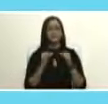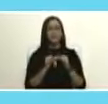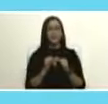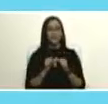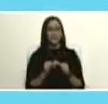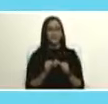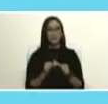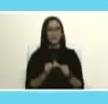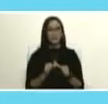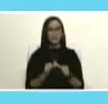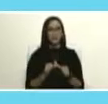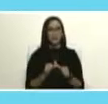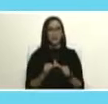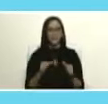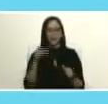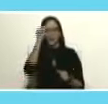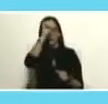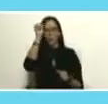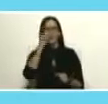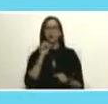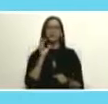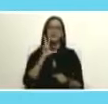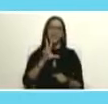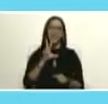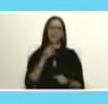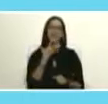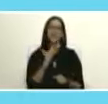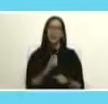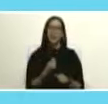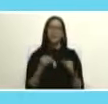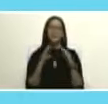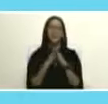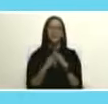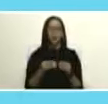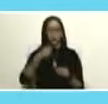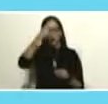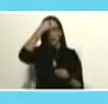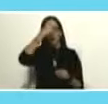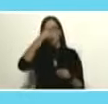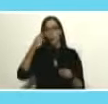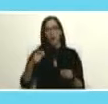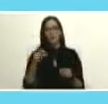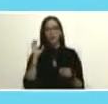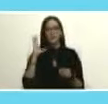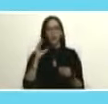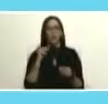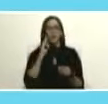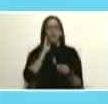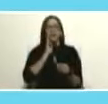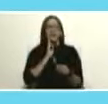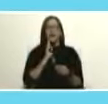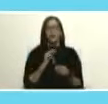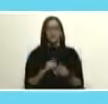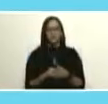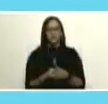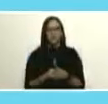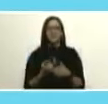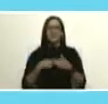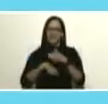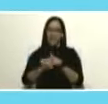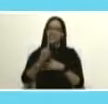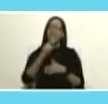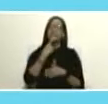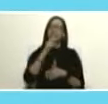Prepárense para el domingo 3 de diciembre... que todo el pueblo del Estado Bolívar y de Ciudad Guayana salga a